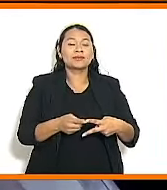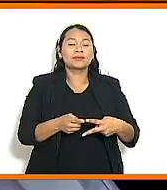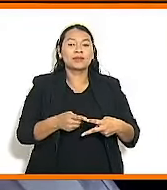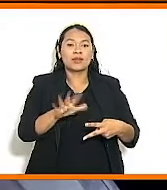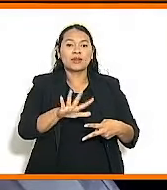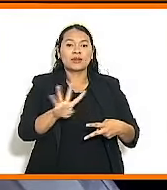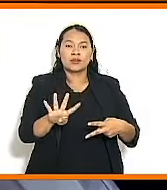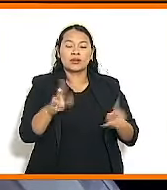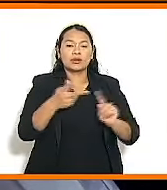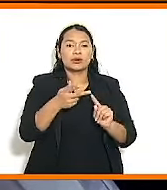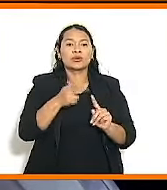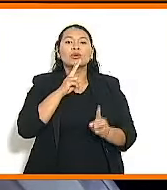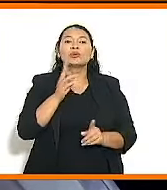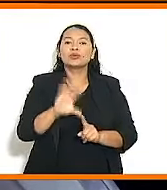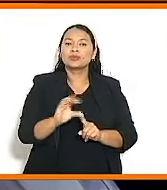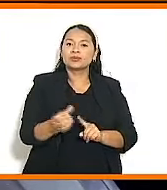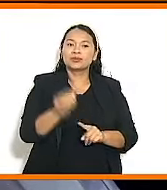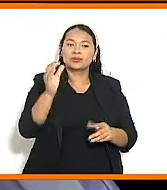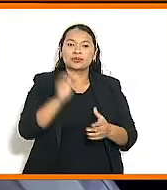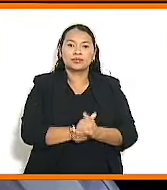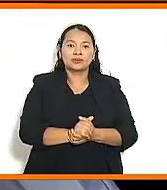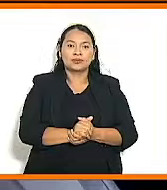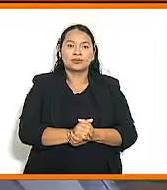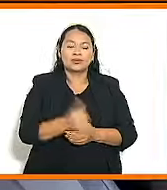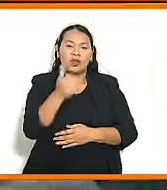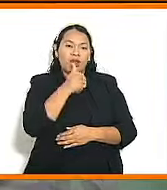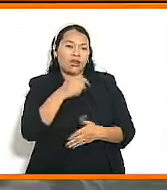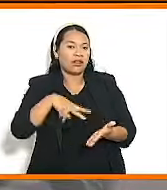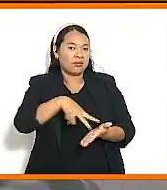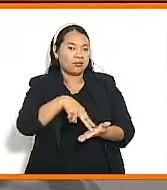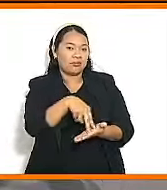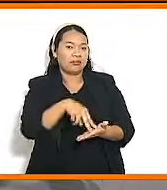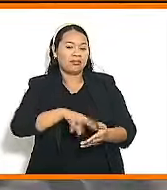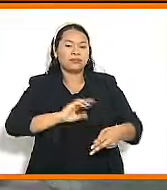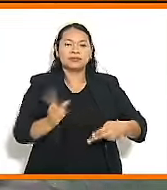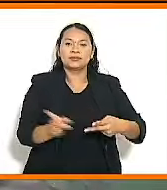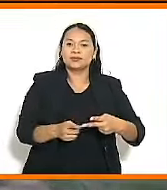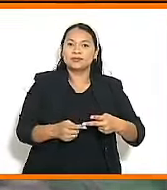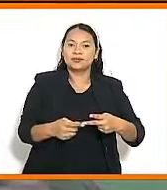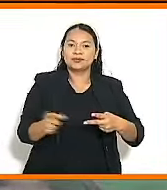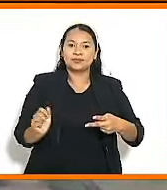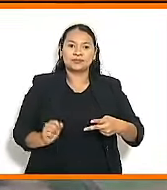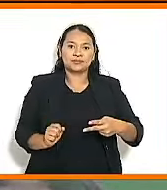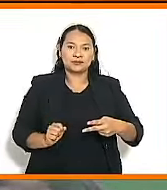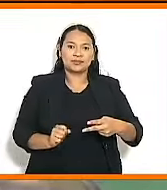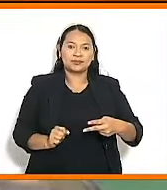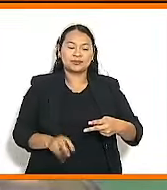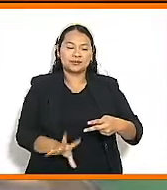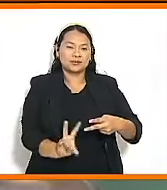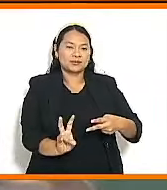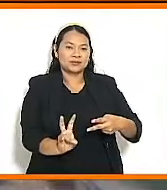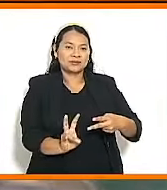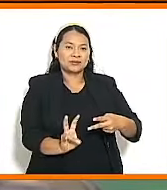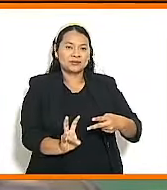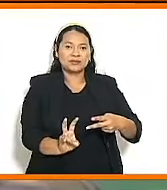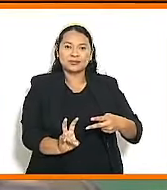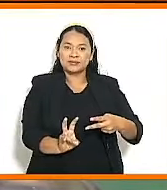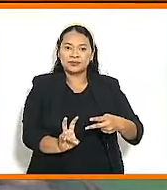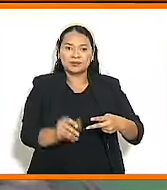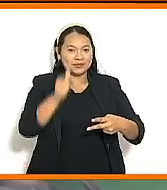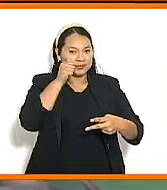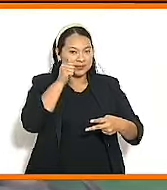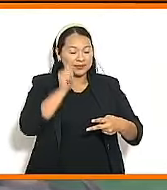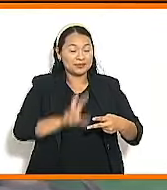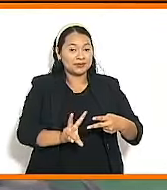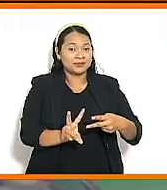ganador 54 con su catrachada, patero en posición 2, su primer dígito. 7, segundo dígito,